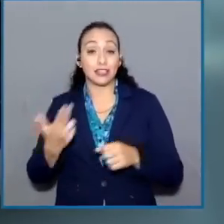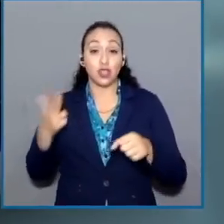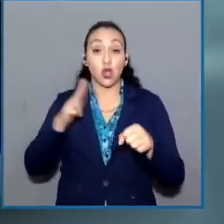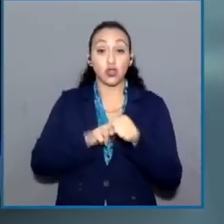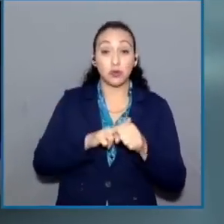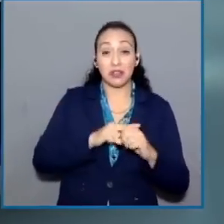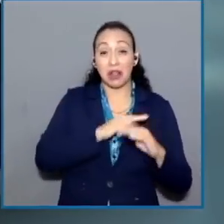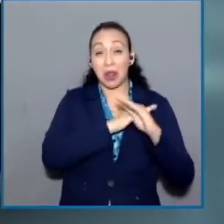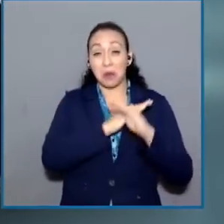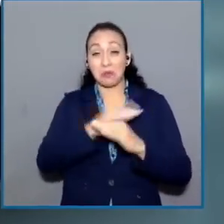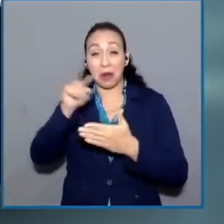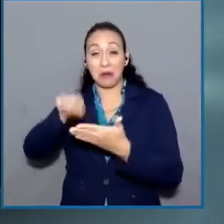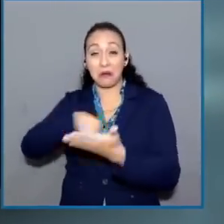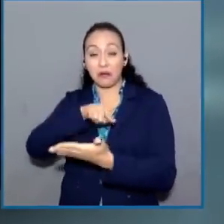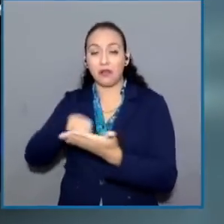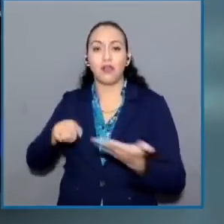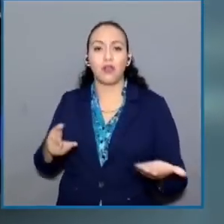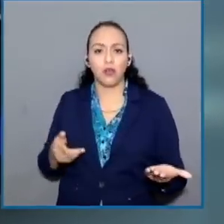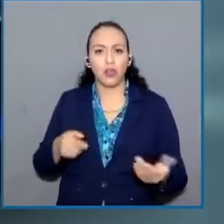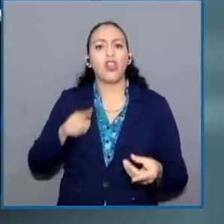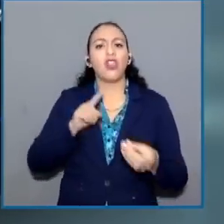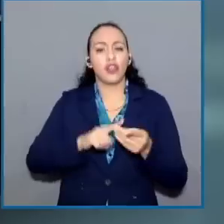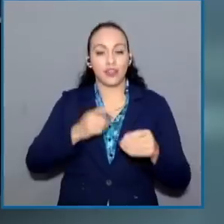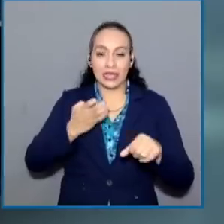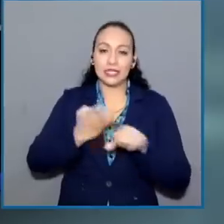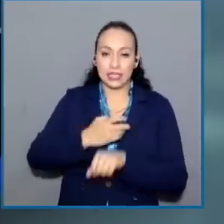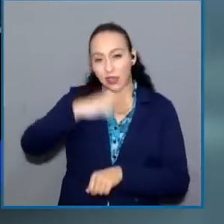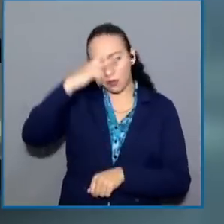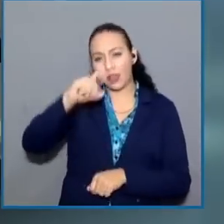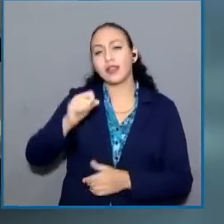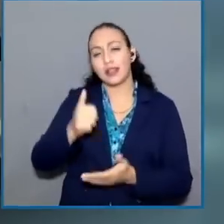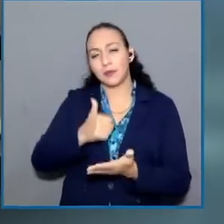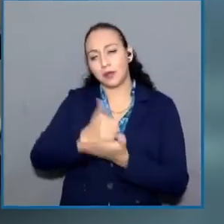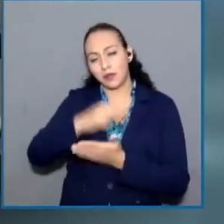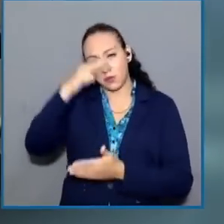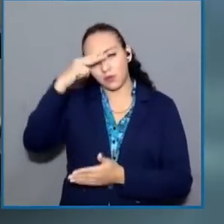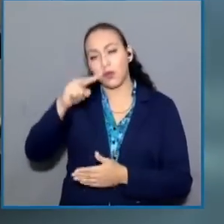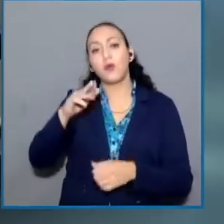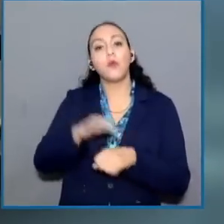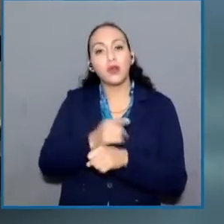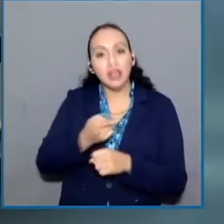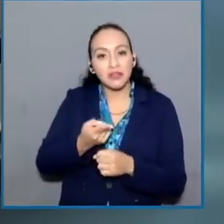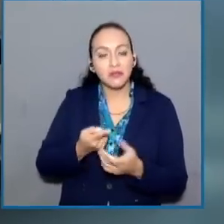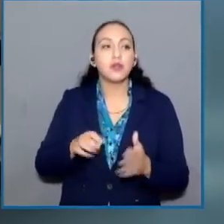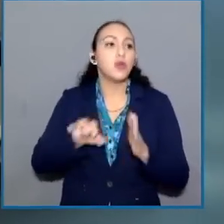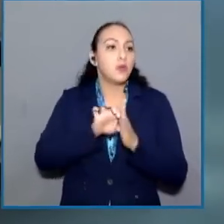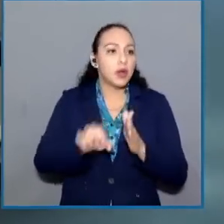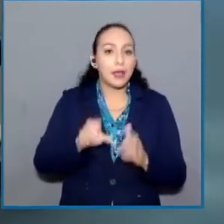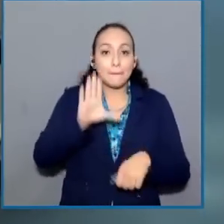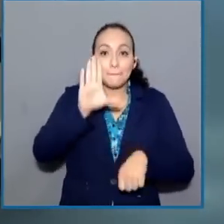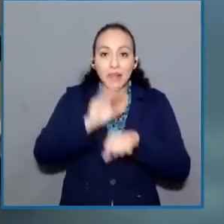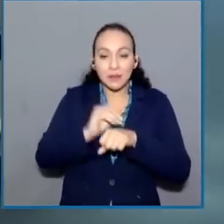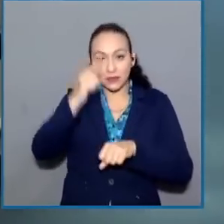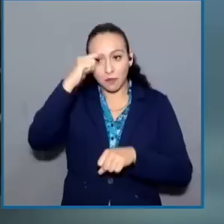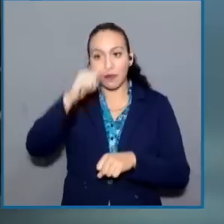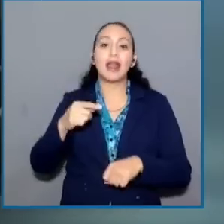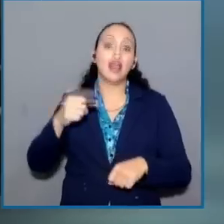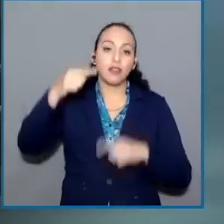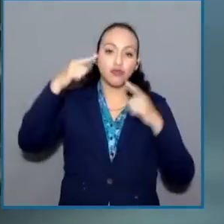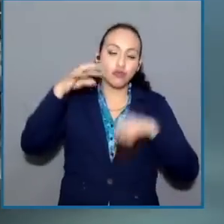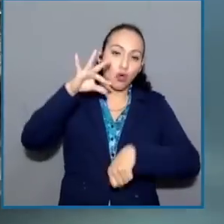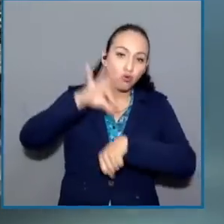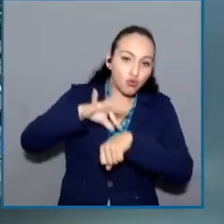en la capital y el Estado de México, por diversas deficiencias como no contar con licencias o personal calificado y utilizar